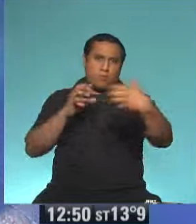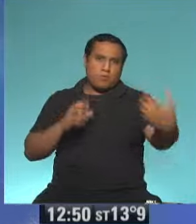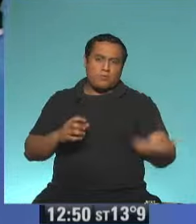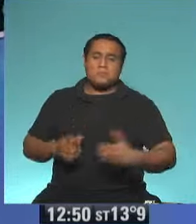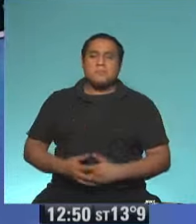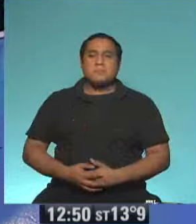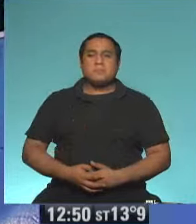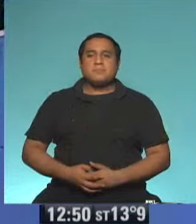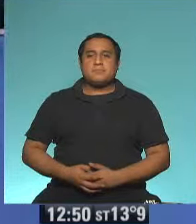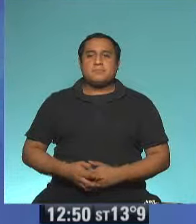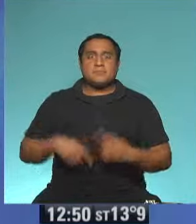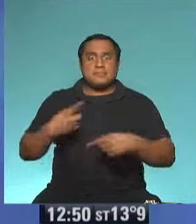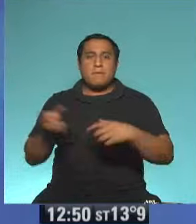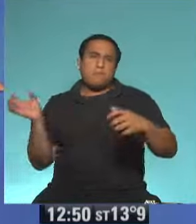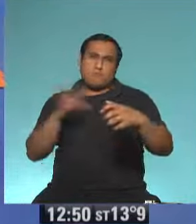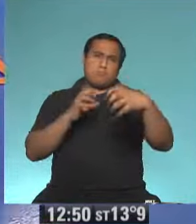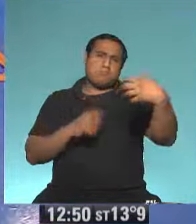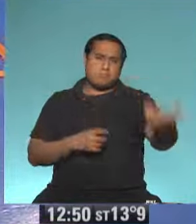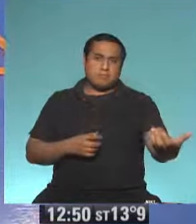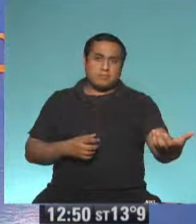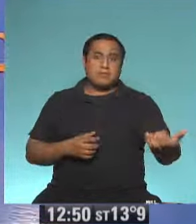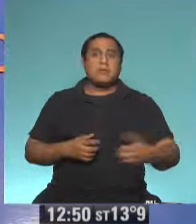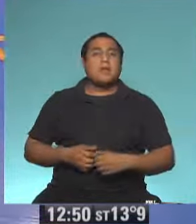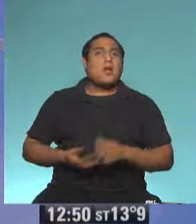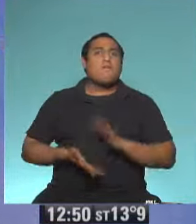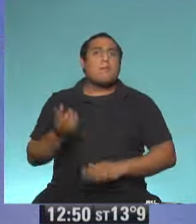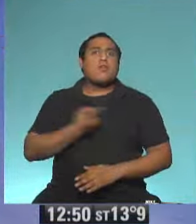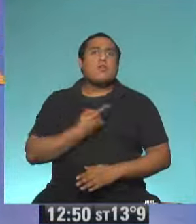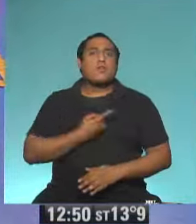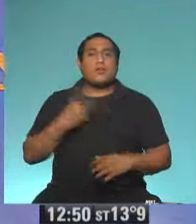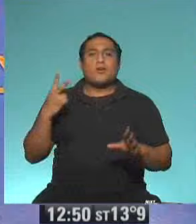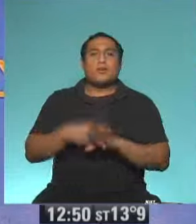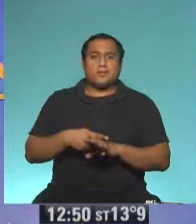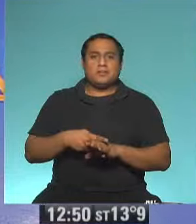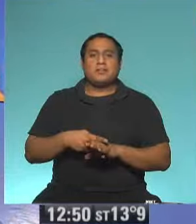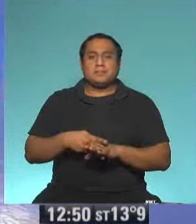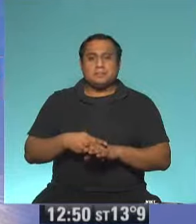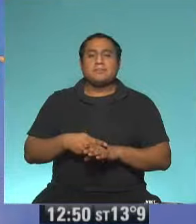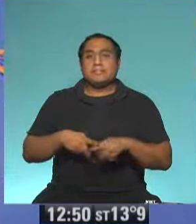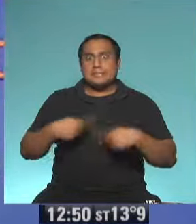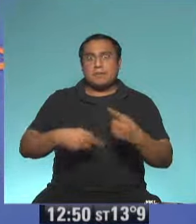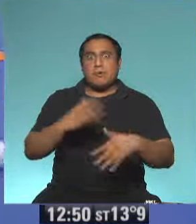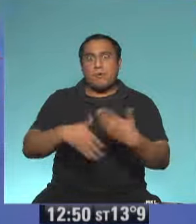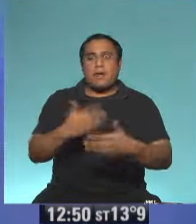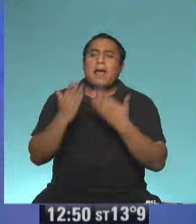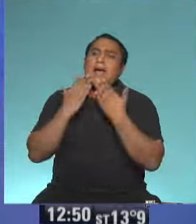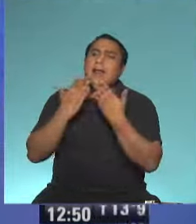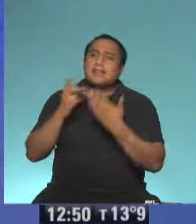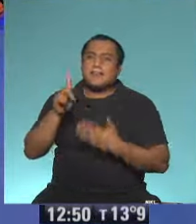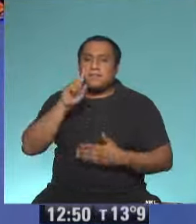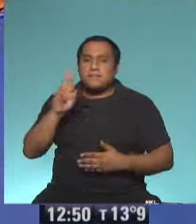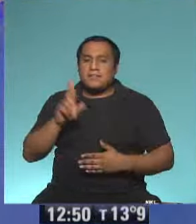dale! Mientras seguimos derribando, ¿nos vamos a dónde? ¡Nos vamos al corte! ¡Ah! ¡Dale! ¡Nosotros seguimos jugando! ¡Gracias, Vin! ¡Dale,